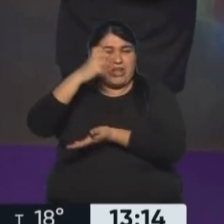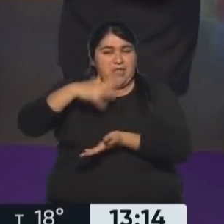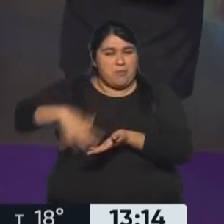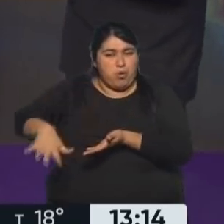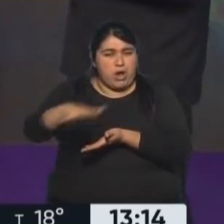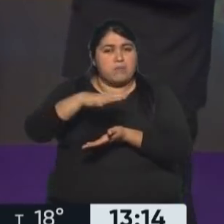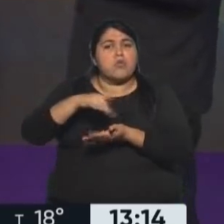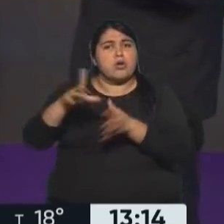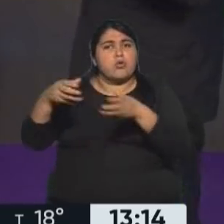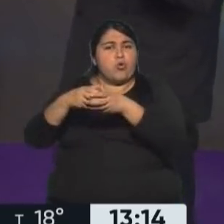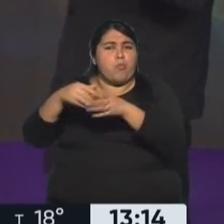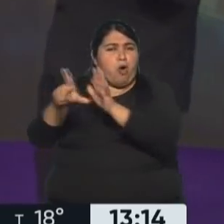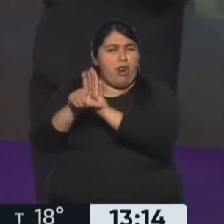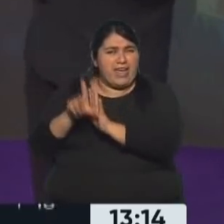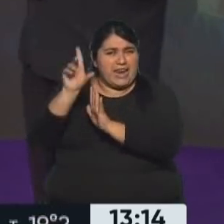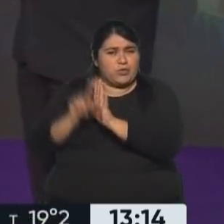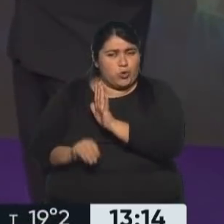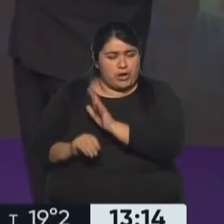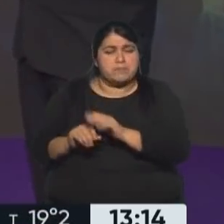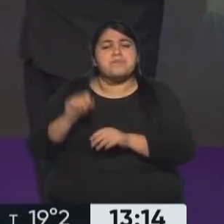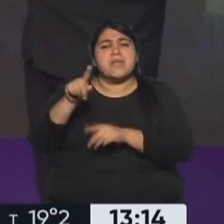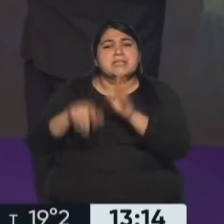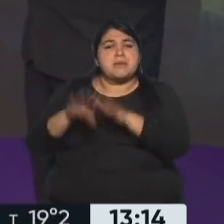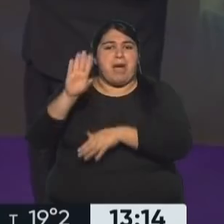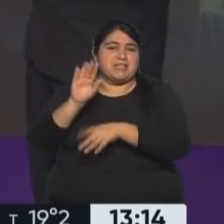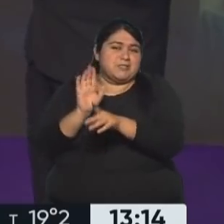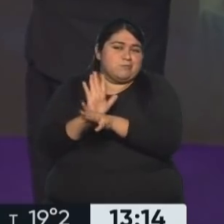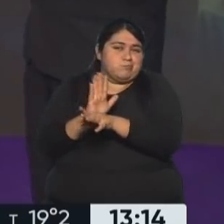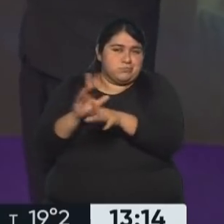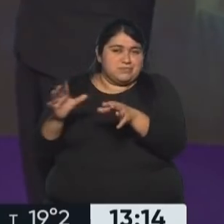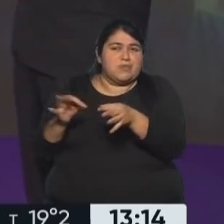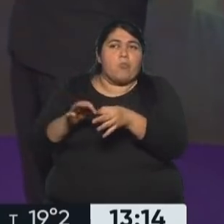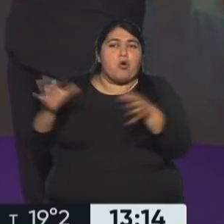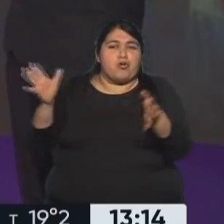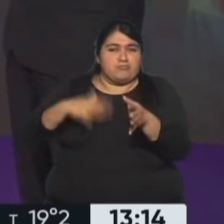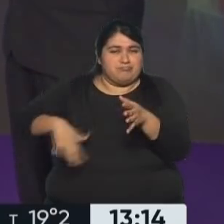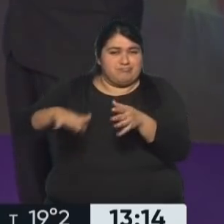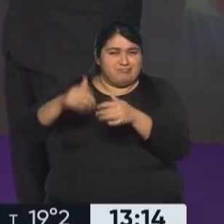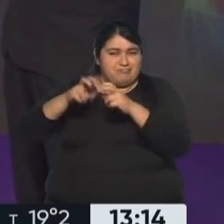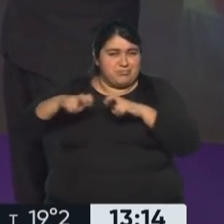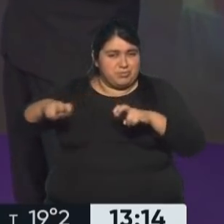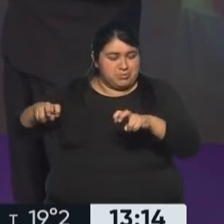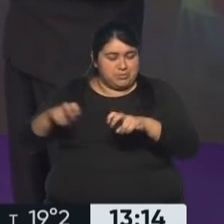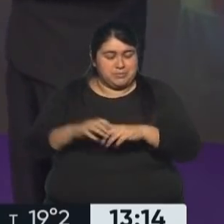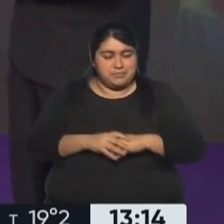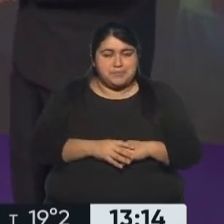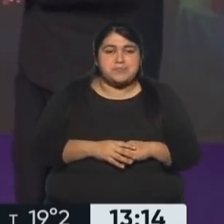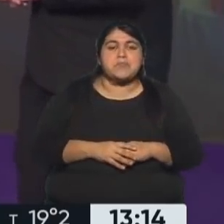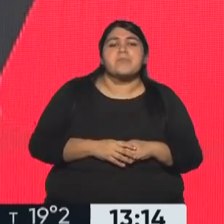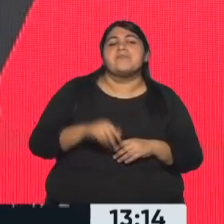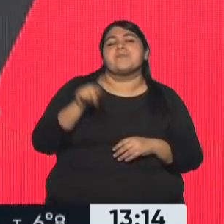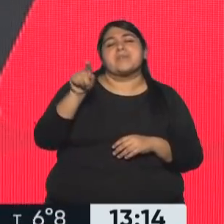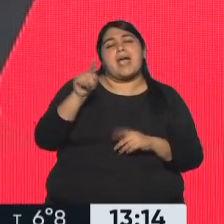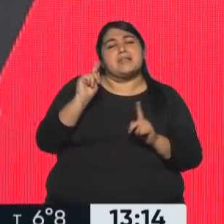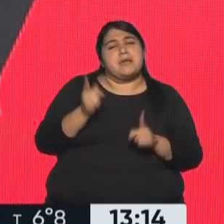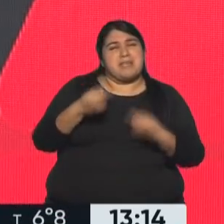el cuerpo legislativo y en teoría el órgano soberano chino, aunque el partido conduce en los hechos al Congreso Nacional del Pueblo. Sí, ahí tenemos